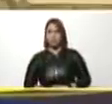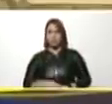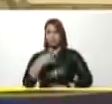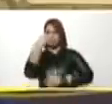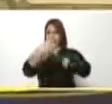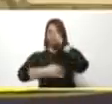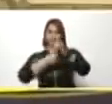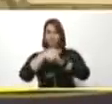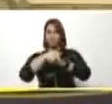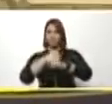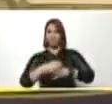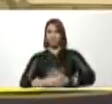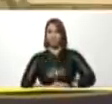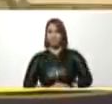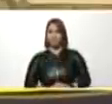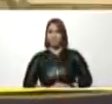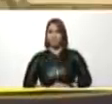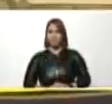internacional.